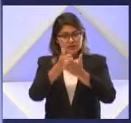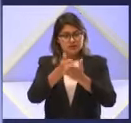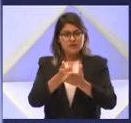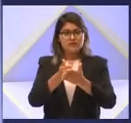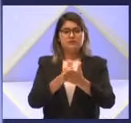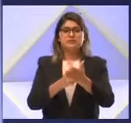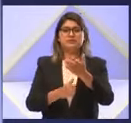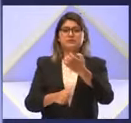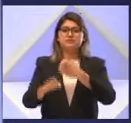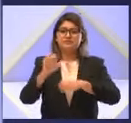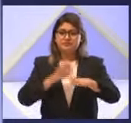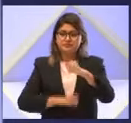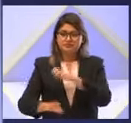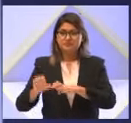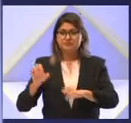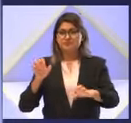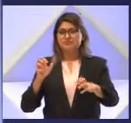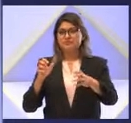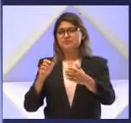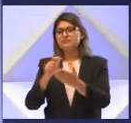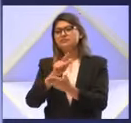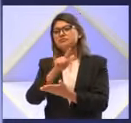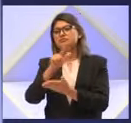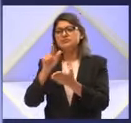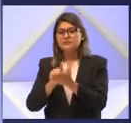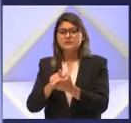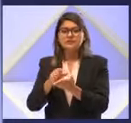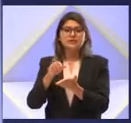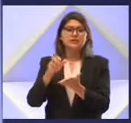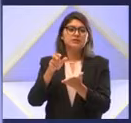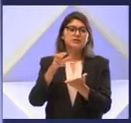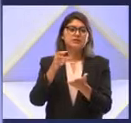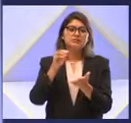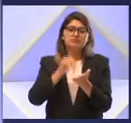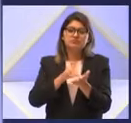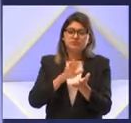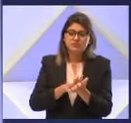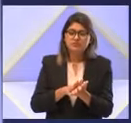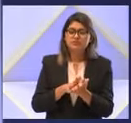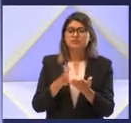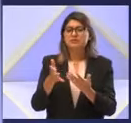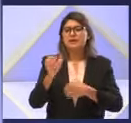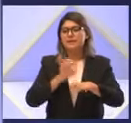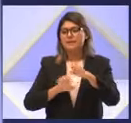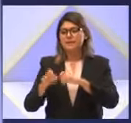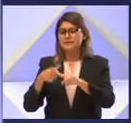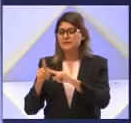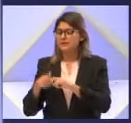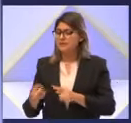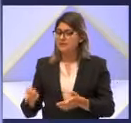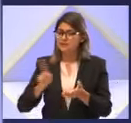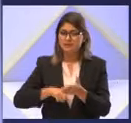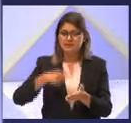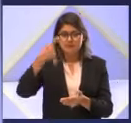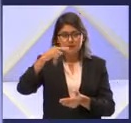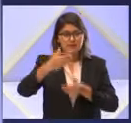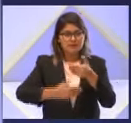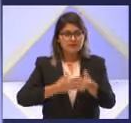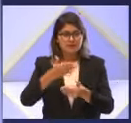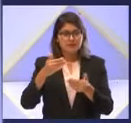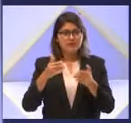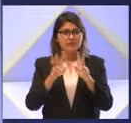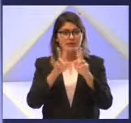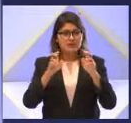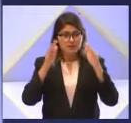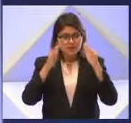y organismos reguladores y por supuesto de las empresas para que el el sector de las comunicaciones por